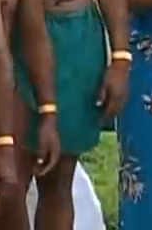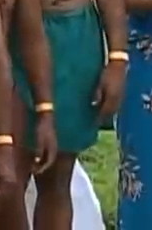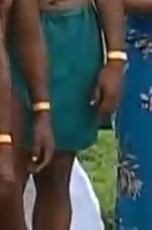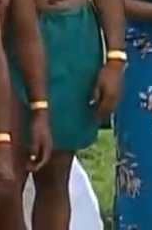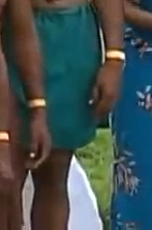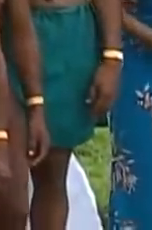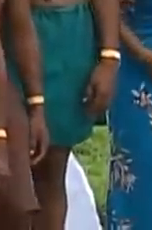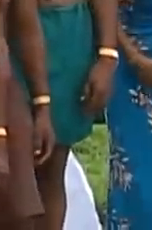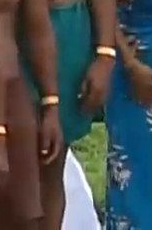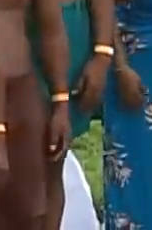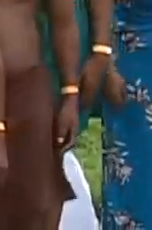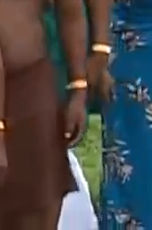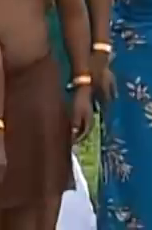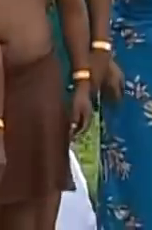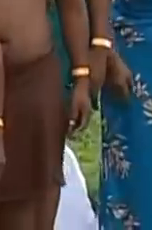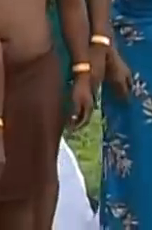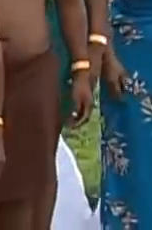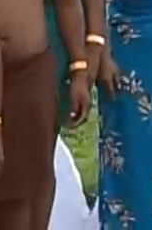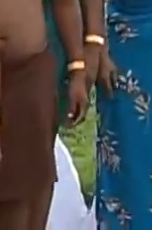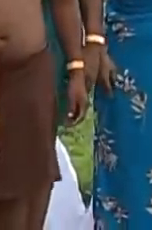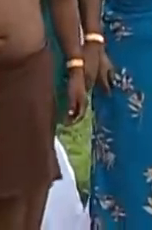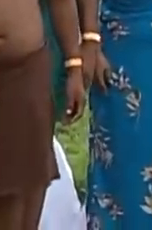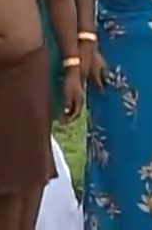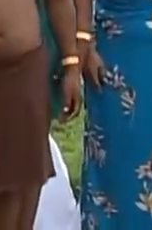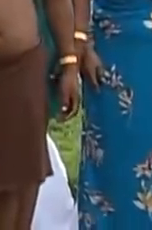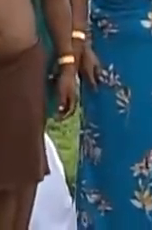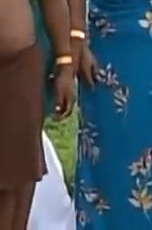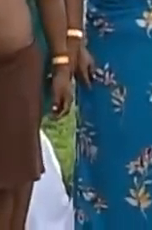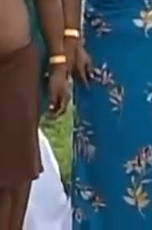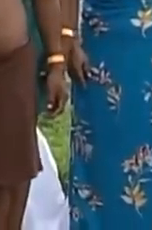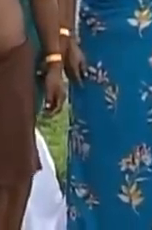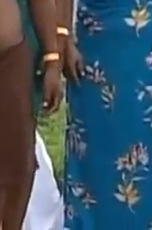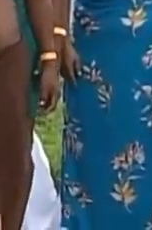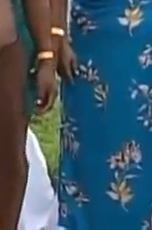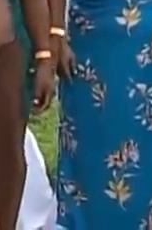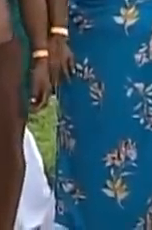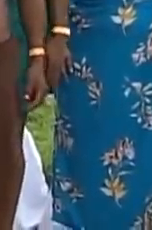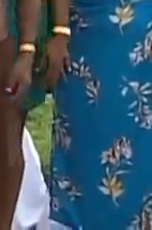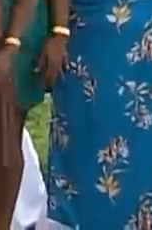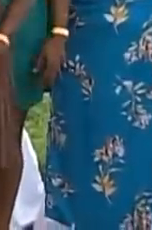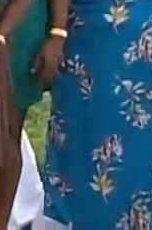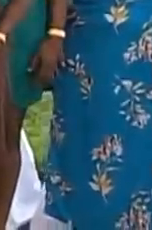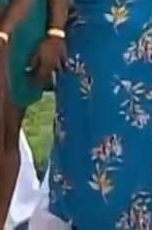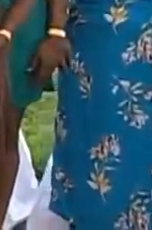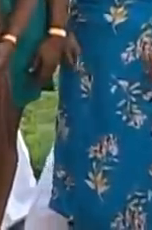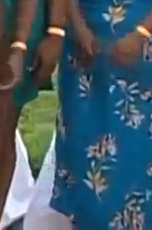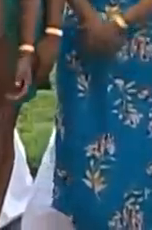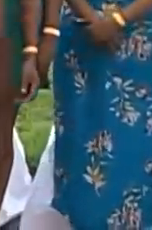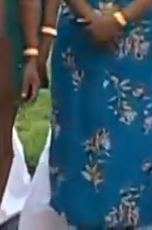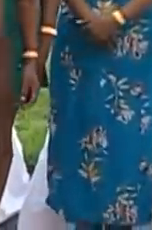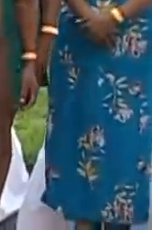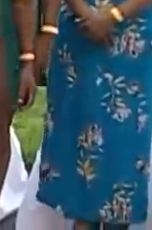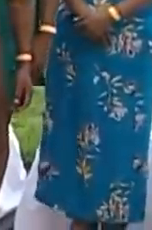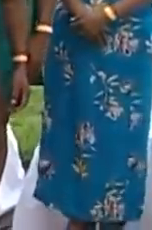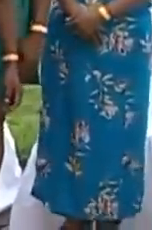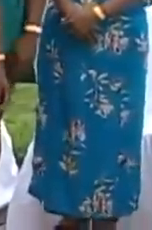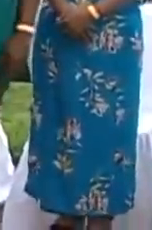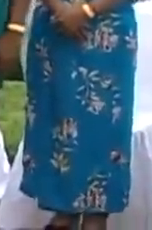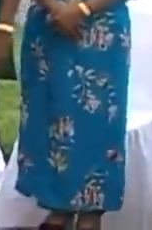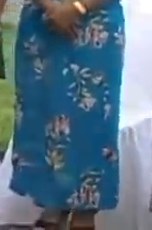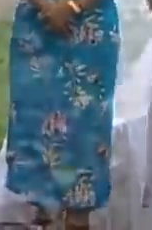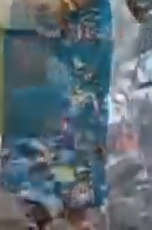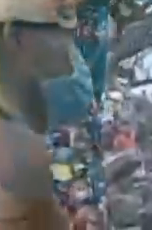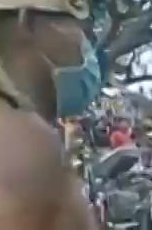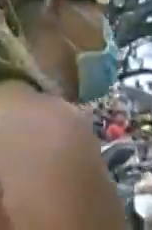de la verdad que establezca la verdad histórica de 300 años de colonialismo europeo en tierras americanas. Así lo anunció el presidente de la República, Nicolás